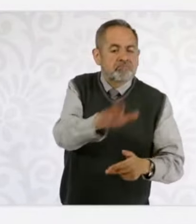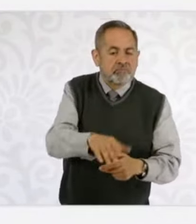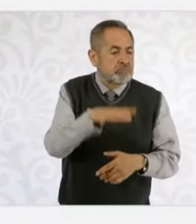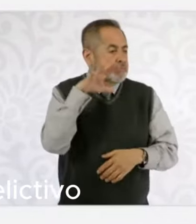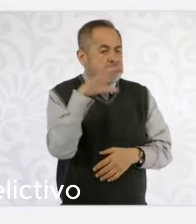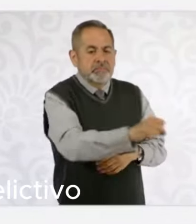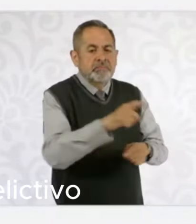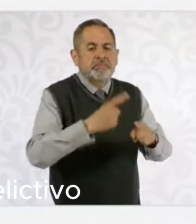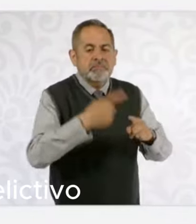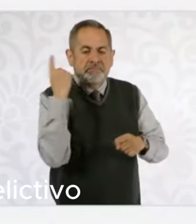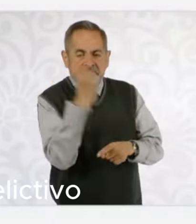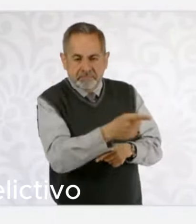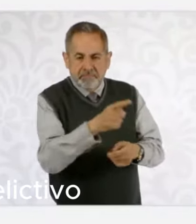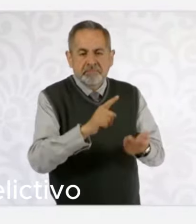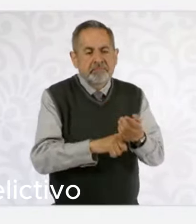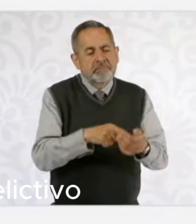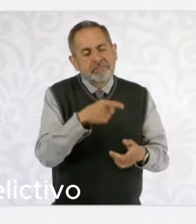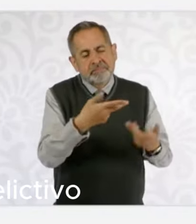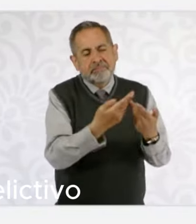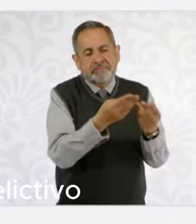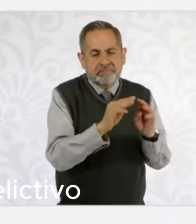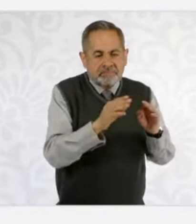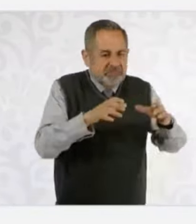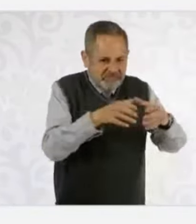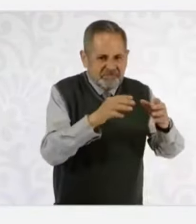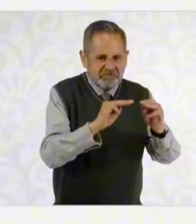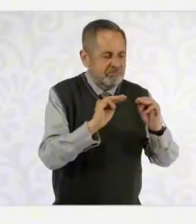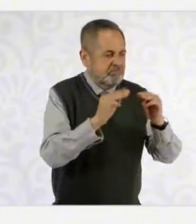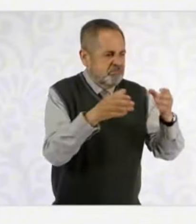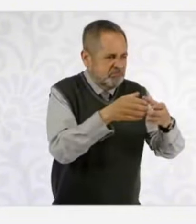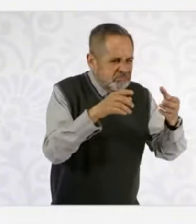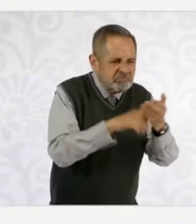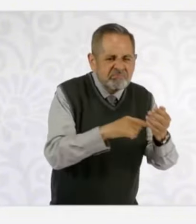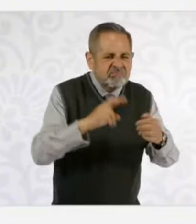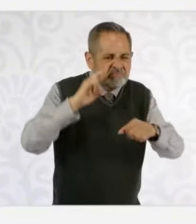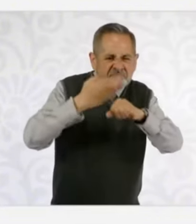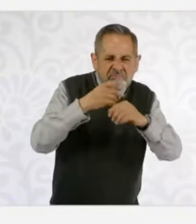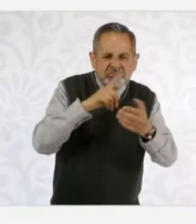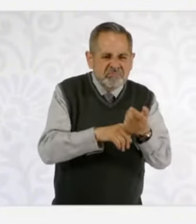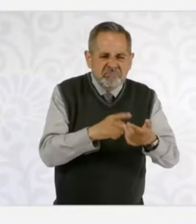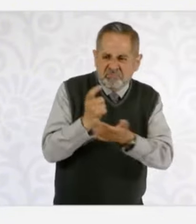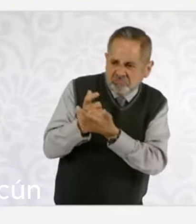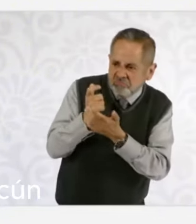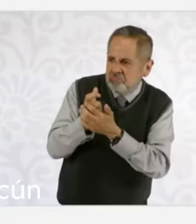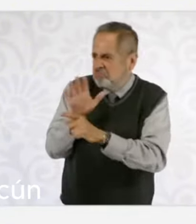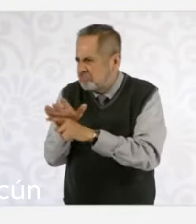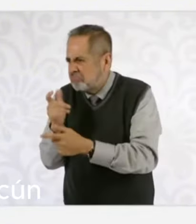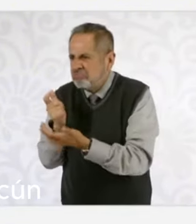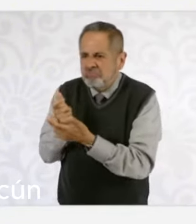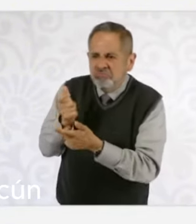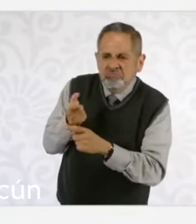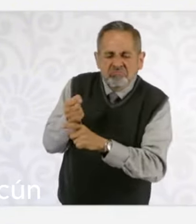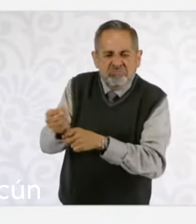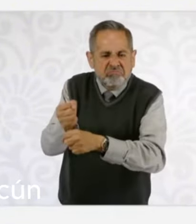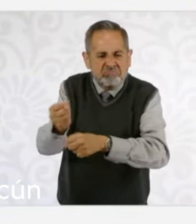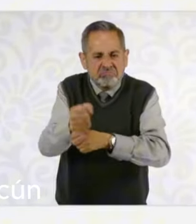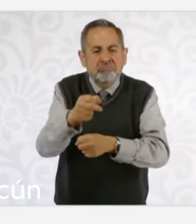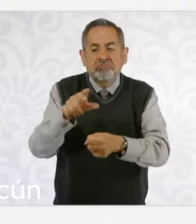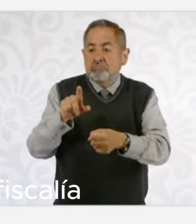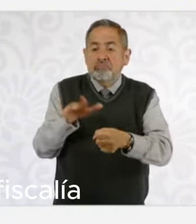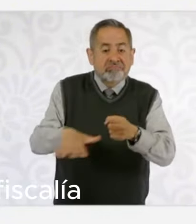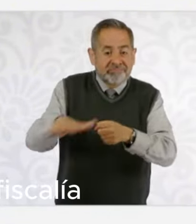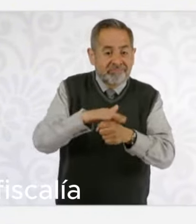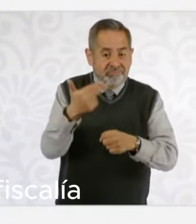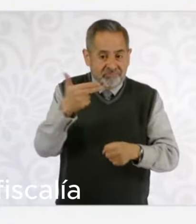es señalado como un presunto integrante del grupo delictivo responsable de extorsiones, cobro de piso y homicidio en la zona hotelera de